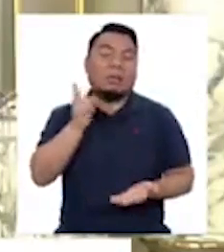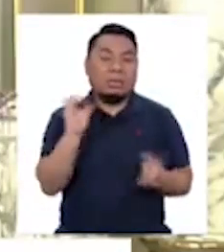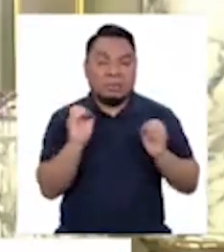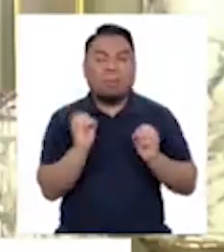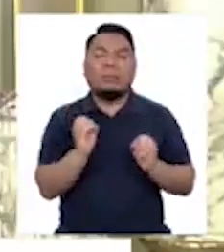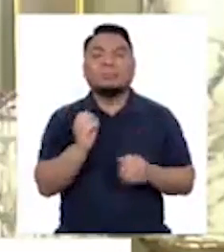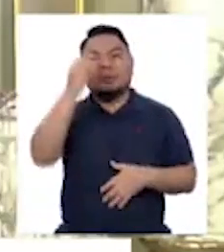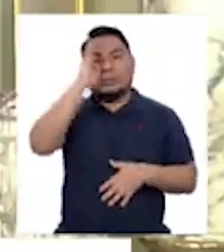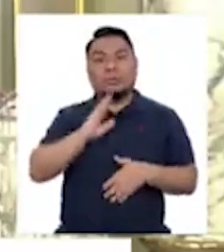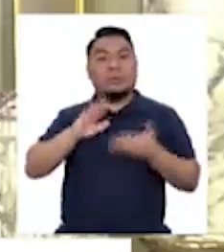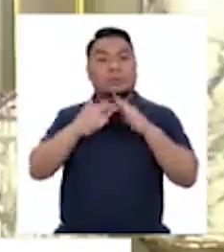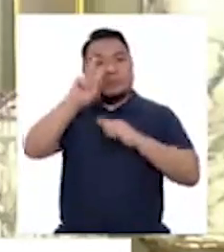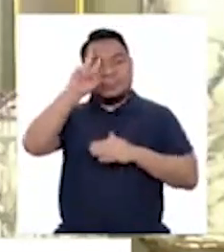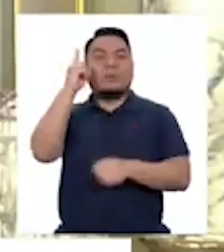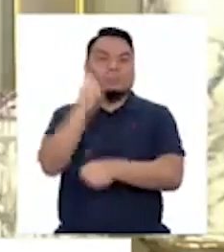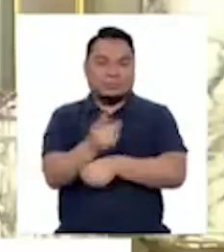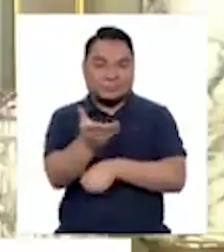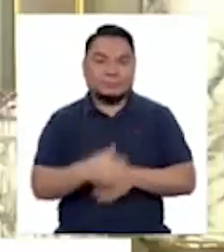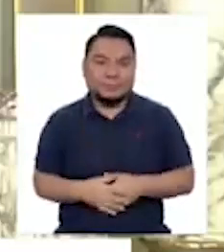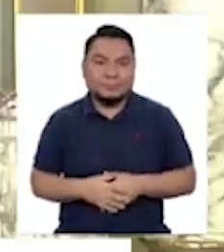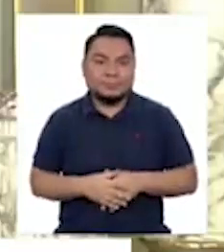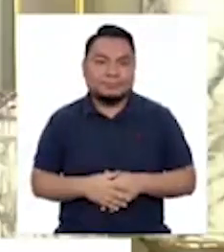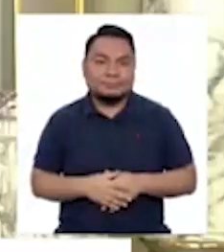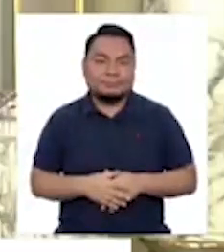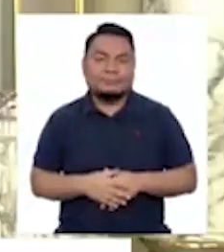no, Él y la patria os lo demanden.